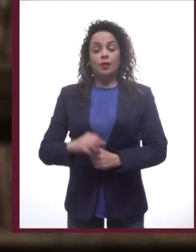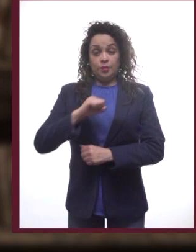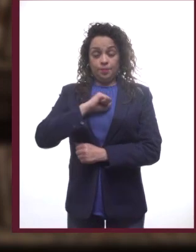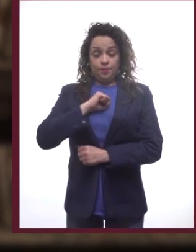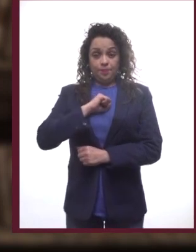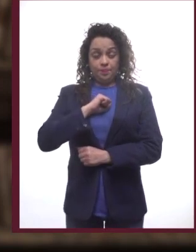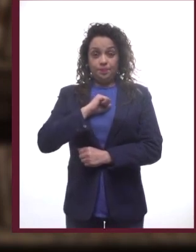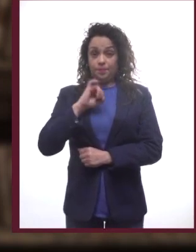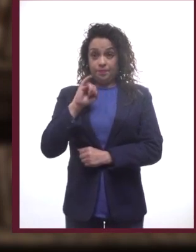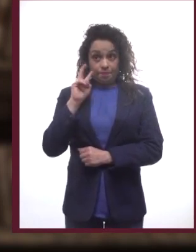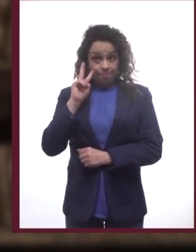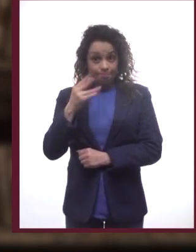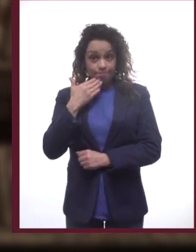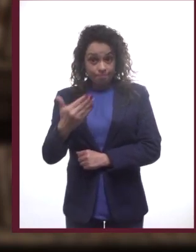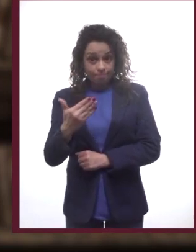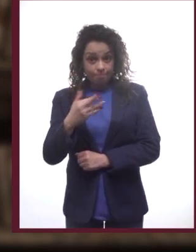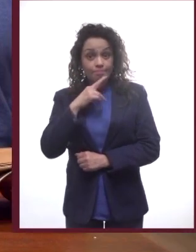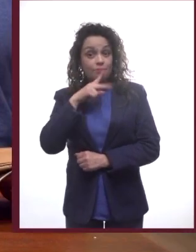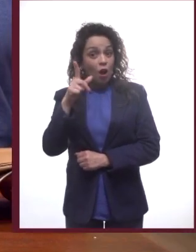¿Así está mejor?